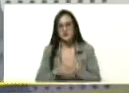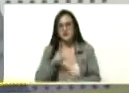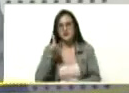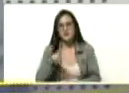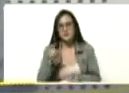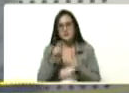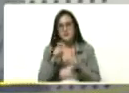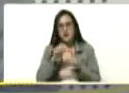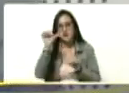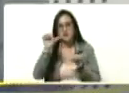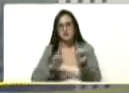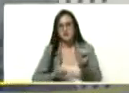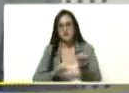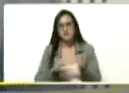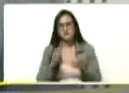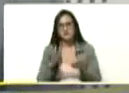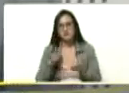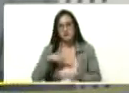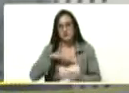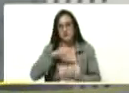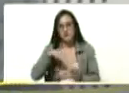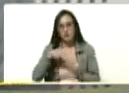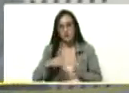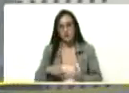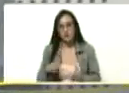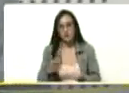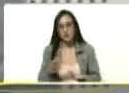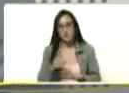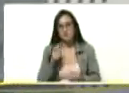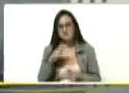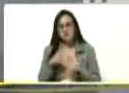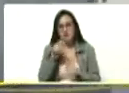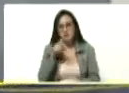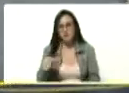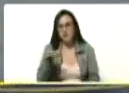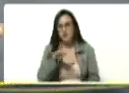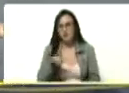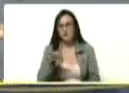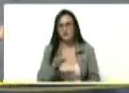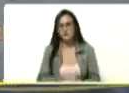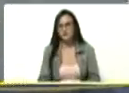las palabras dedicadas a nuestra revolución y a nuestro pueblo.